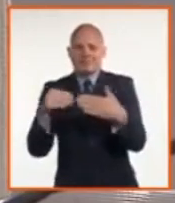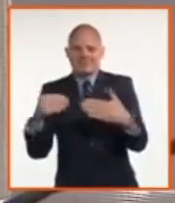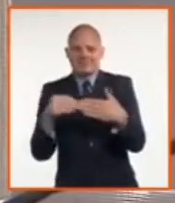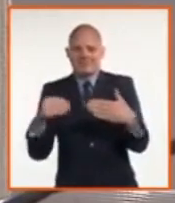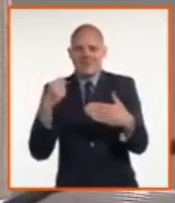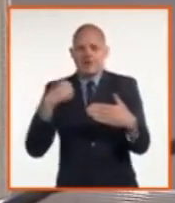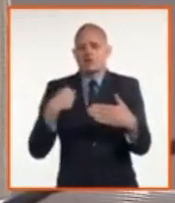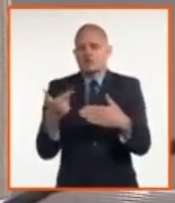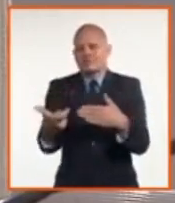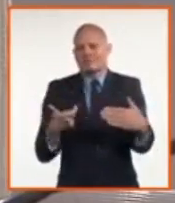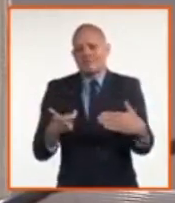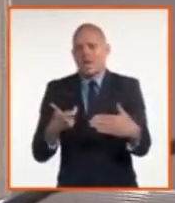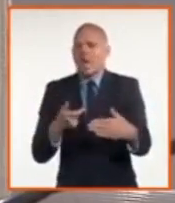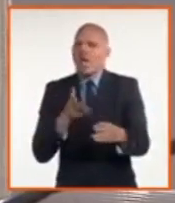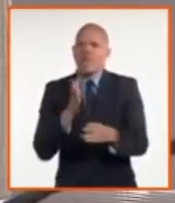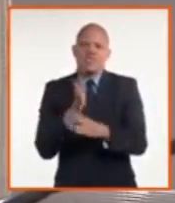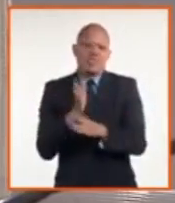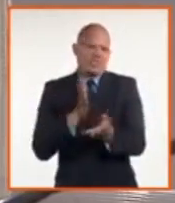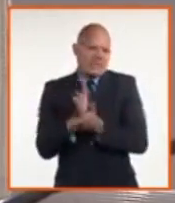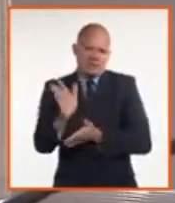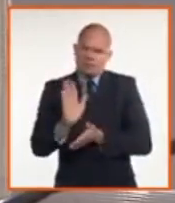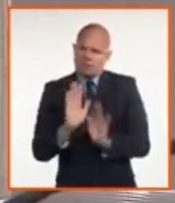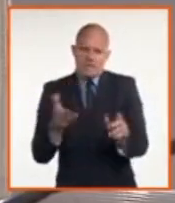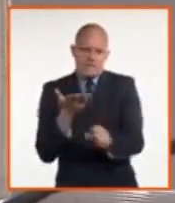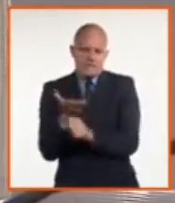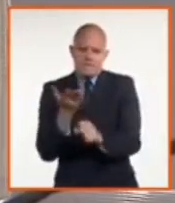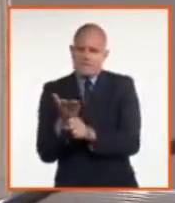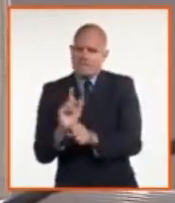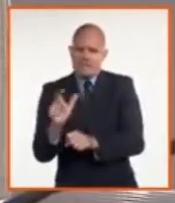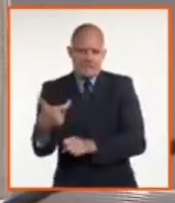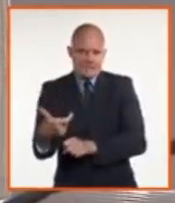operaciones en efectivo que han sido las que mayor incidencia han tenido